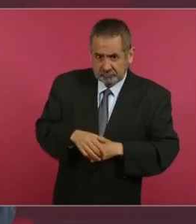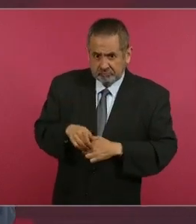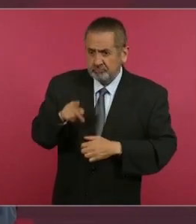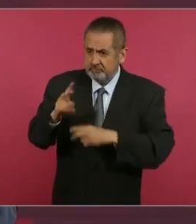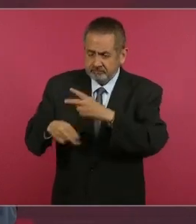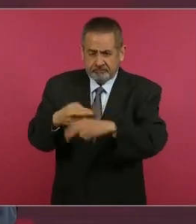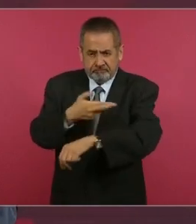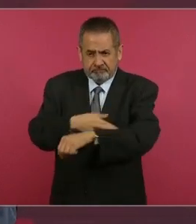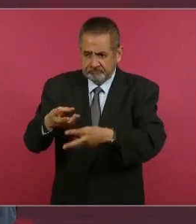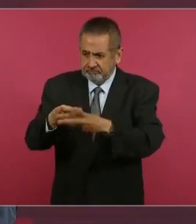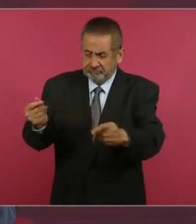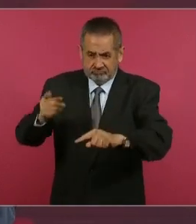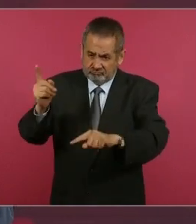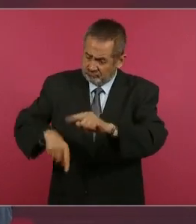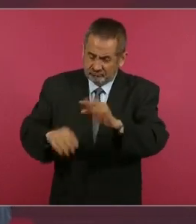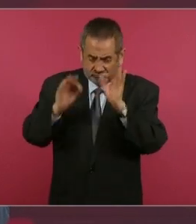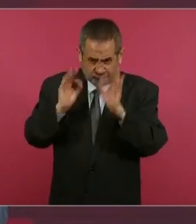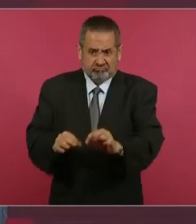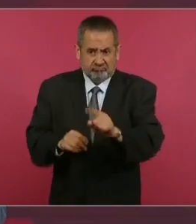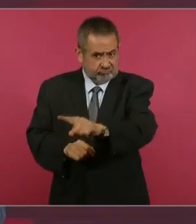lo vamos a resolver.